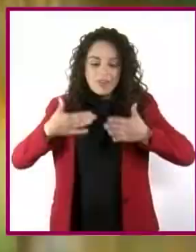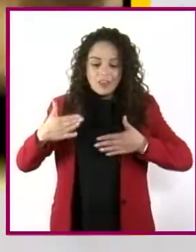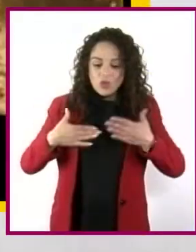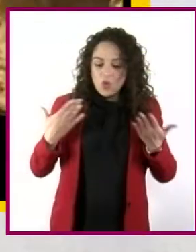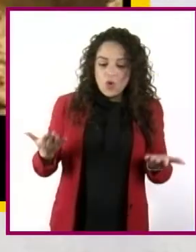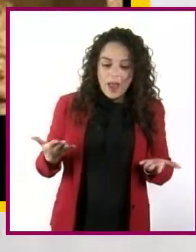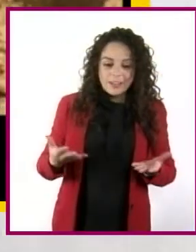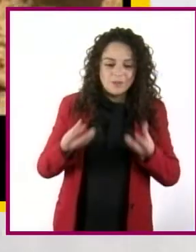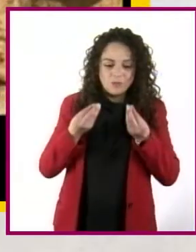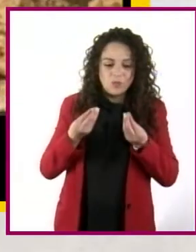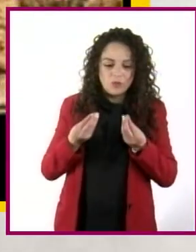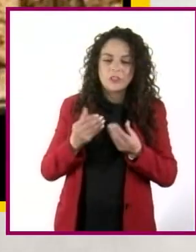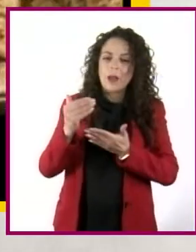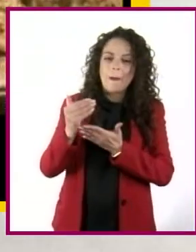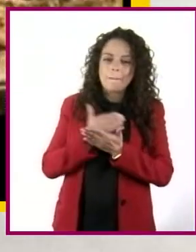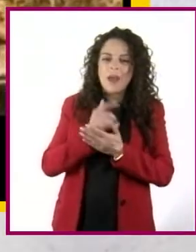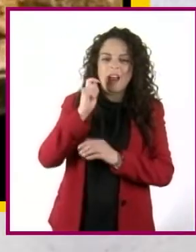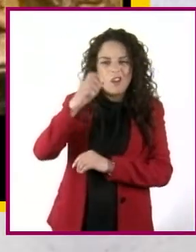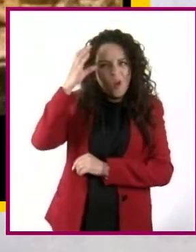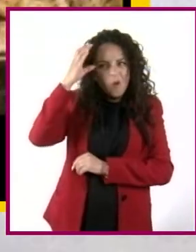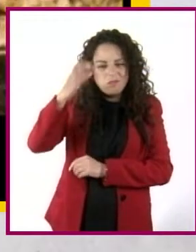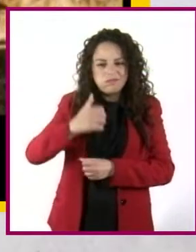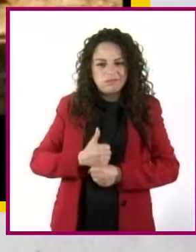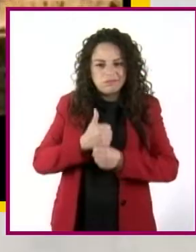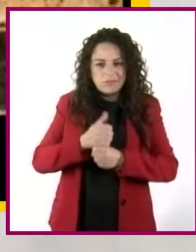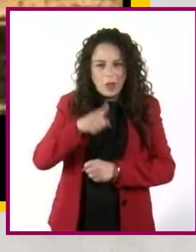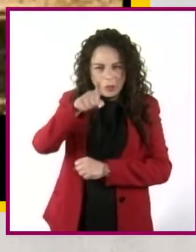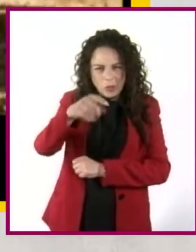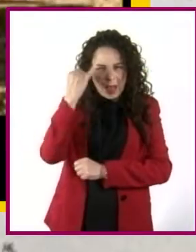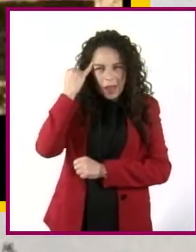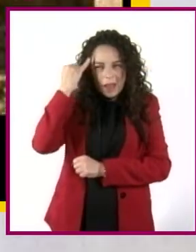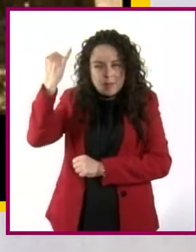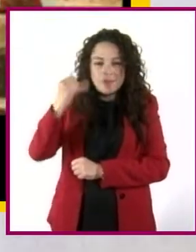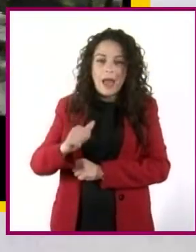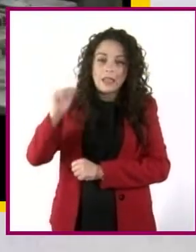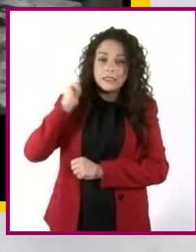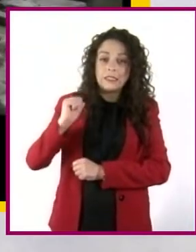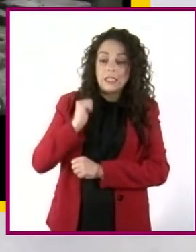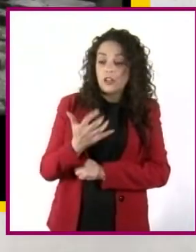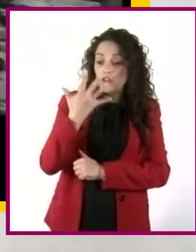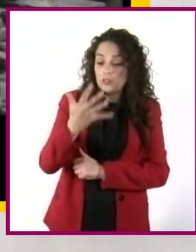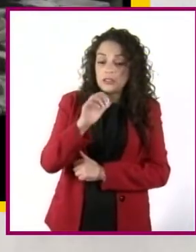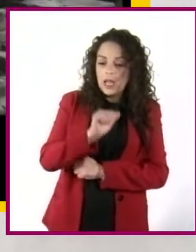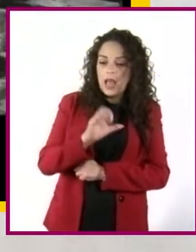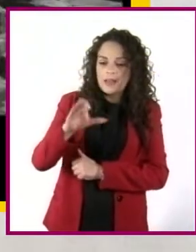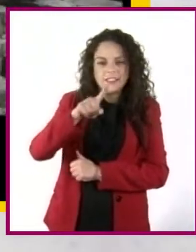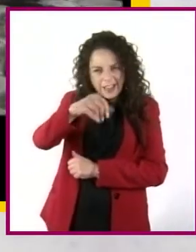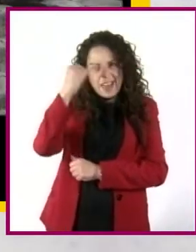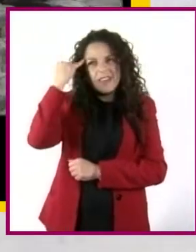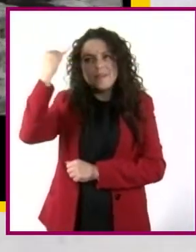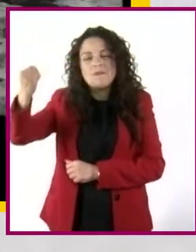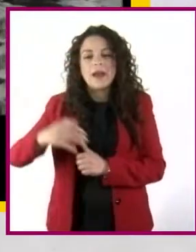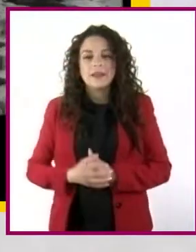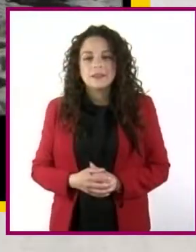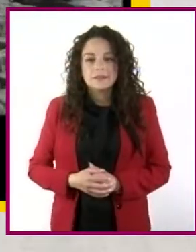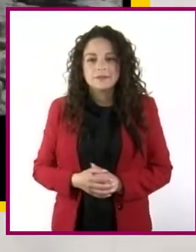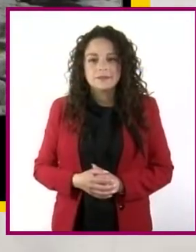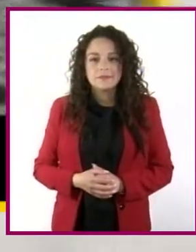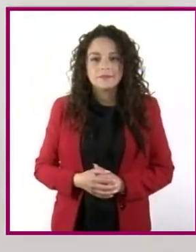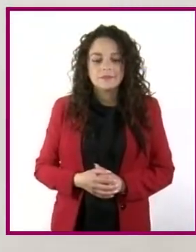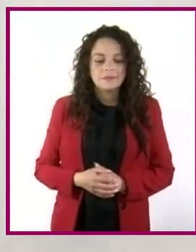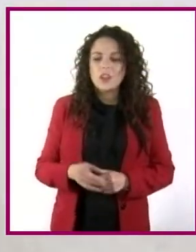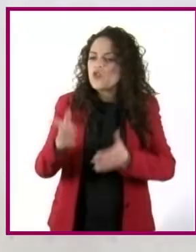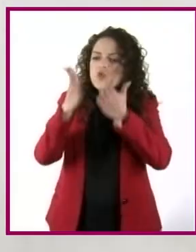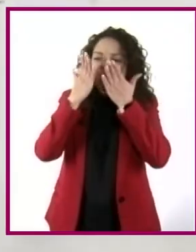crueles. Imaginemos el mundo conocido en el siglo V a.C. y empecemos por lo que no hay en ese